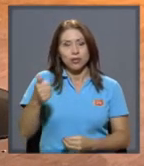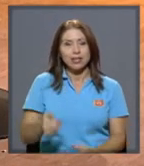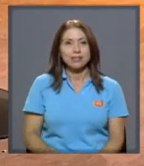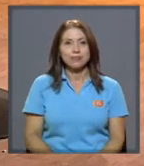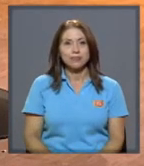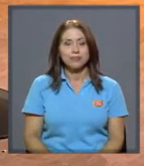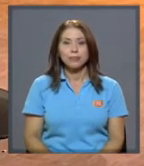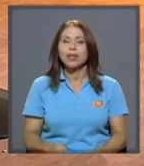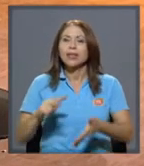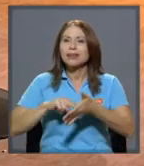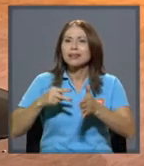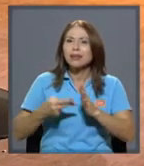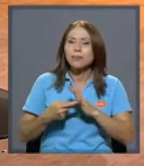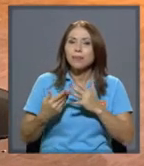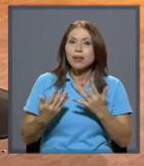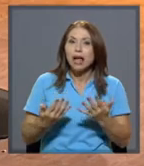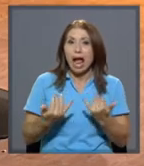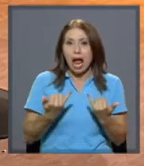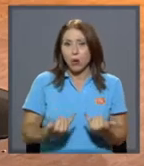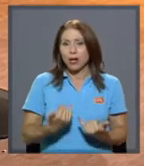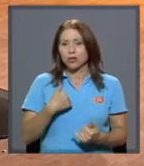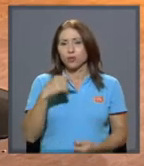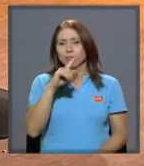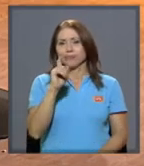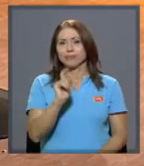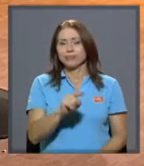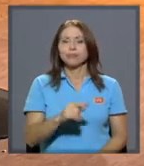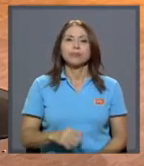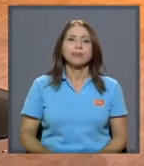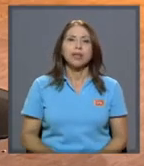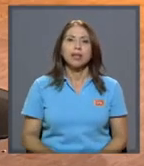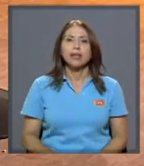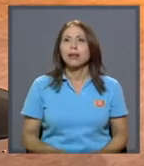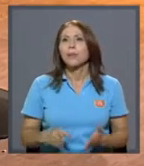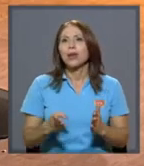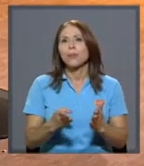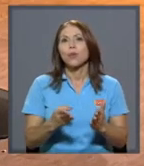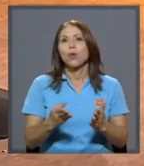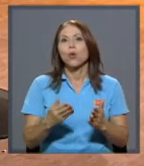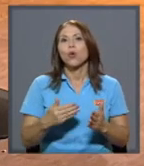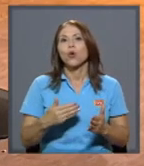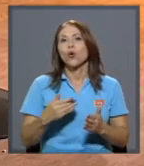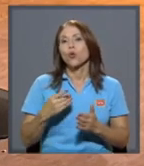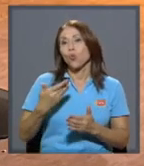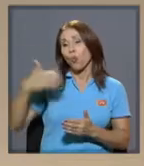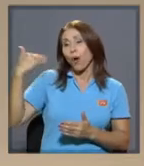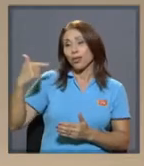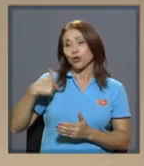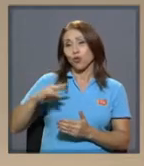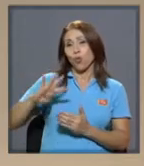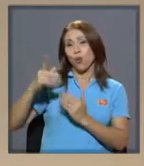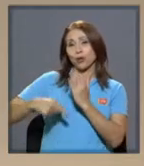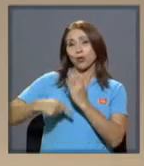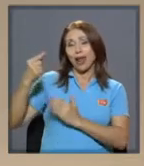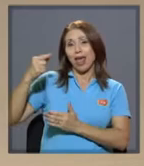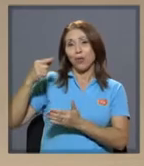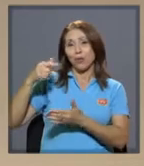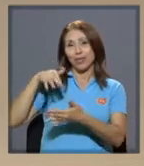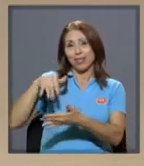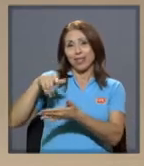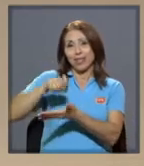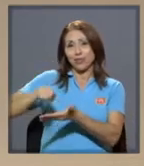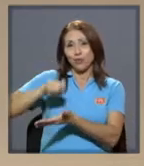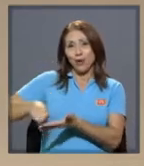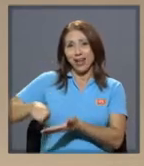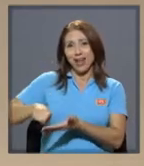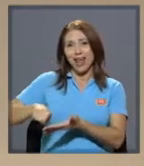¿Qué implicaría, y ahora caí yo en la pregunta del niño millón de cuando yo estaba en cuarto grado? Posiblemente en esa época se